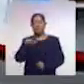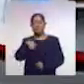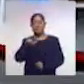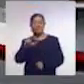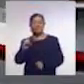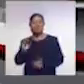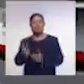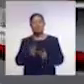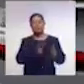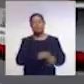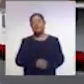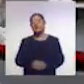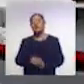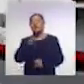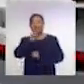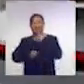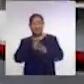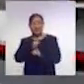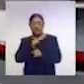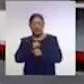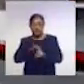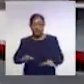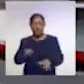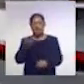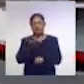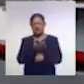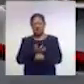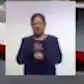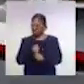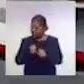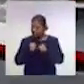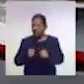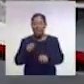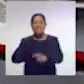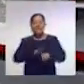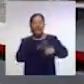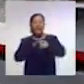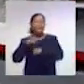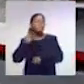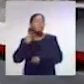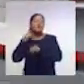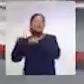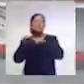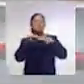En información internacional, Estados Unidos endurece aún más la política migratoria.